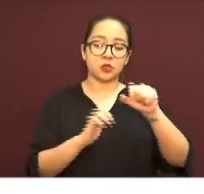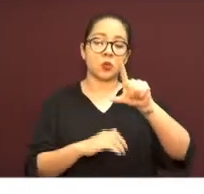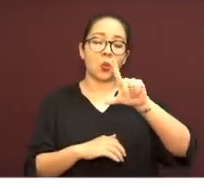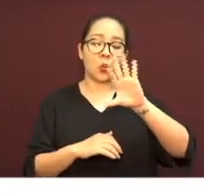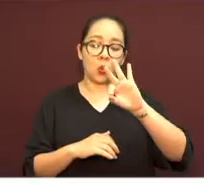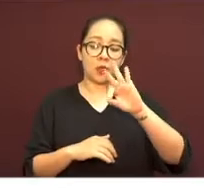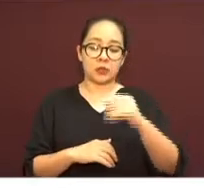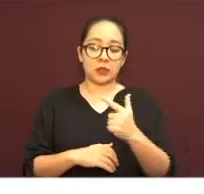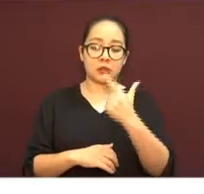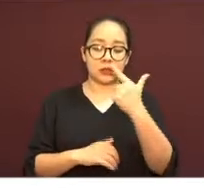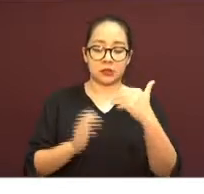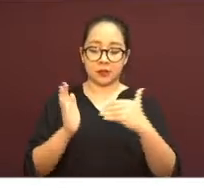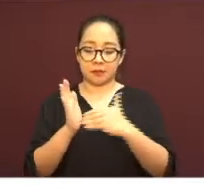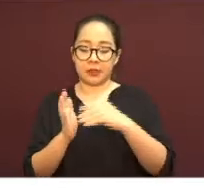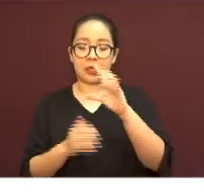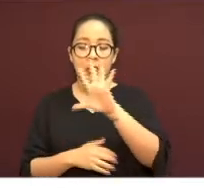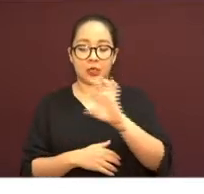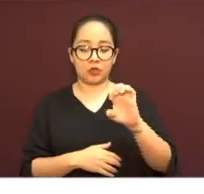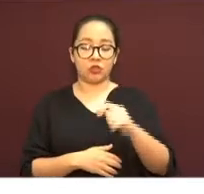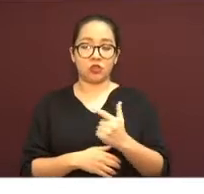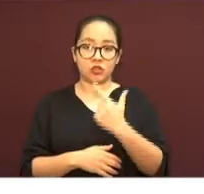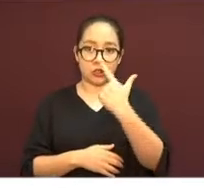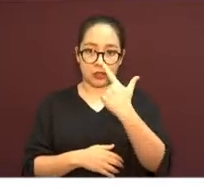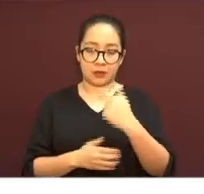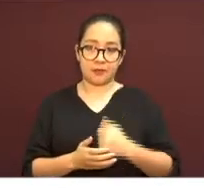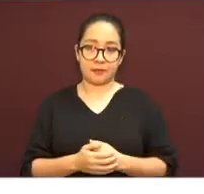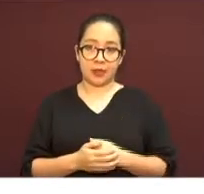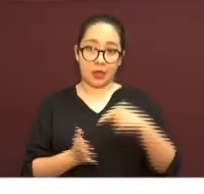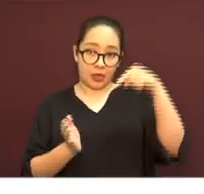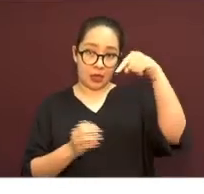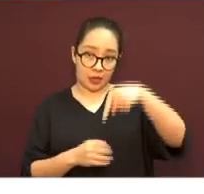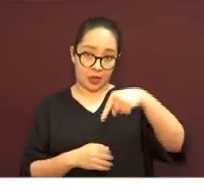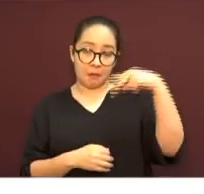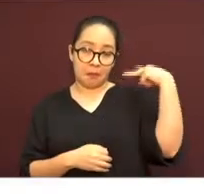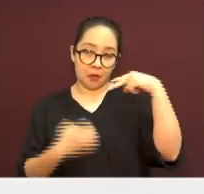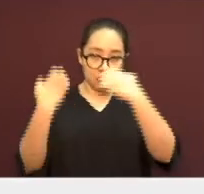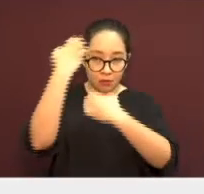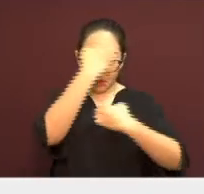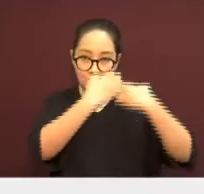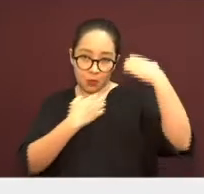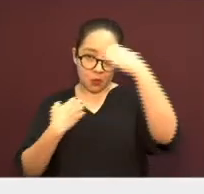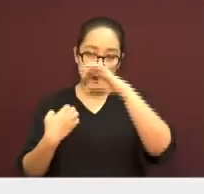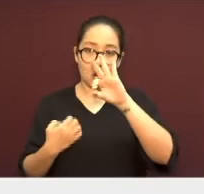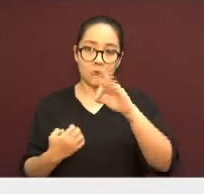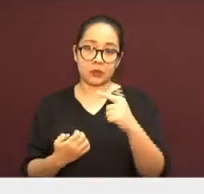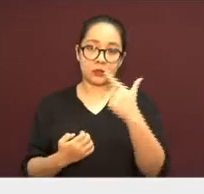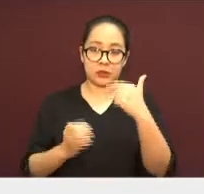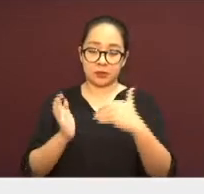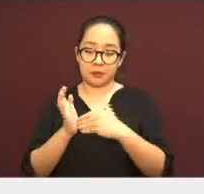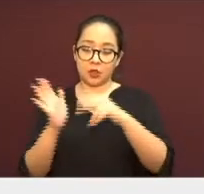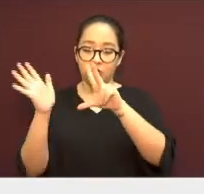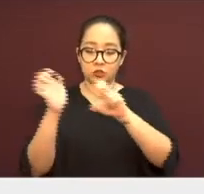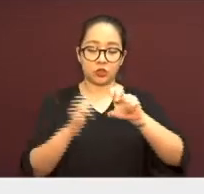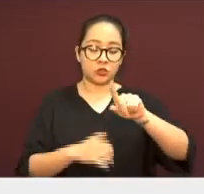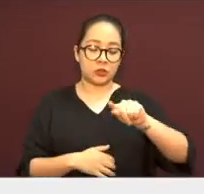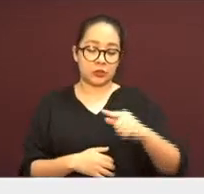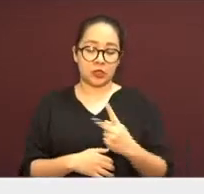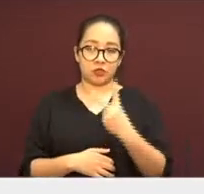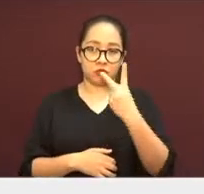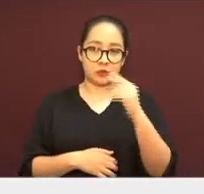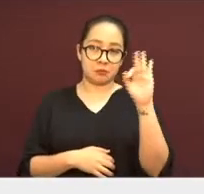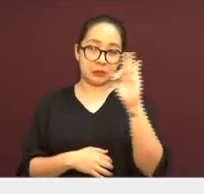507 en el estado se han estudiado 47 mil 872 casos sospechosos